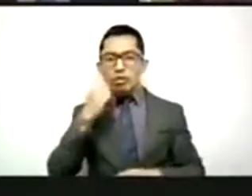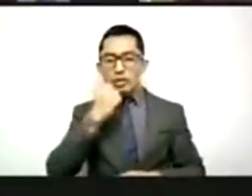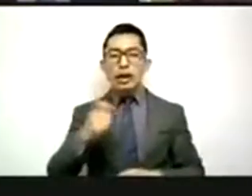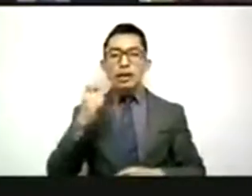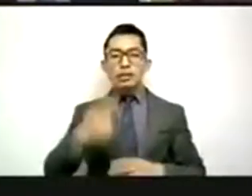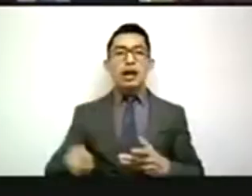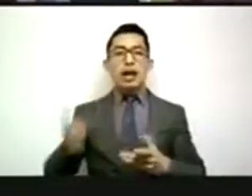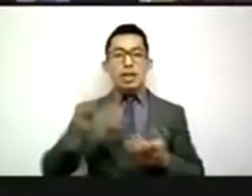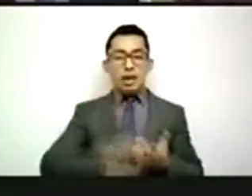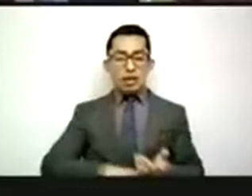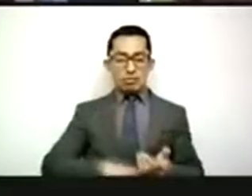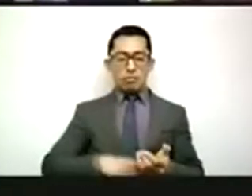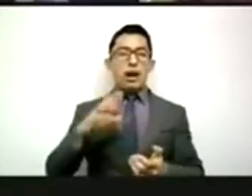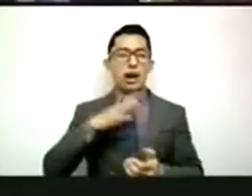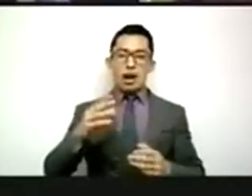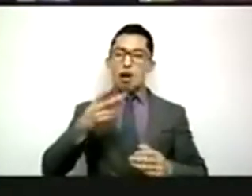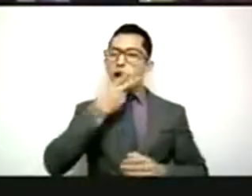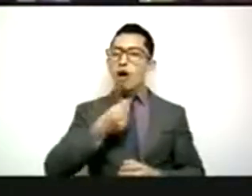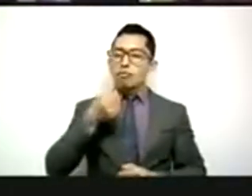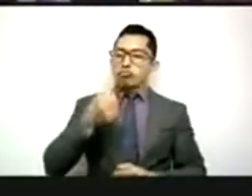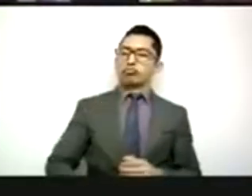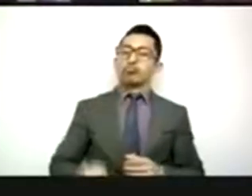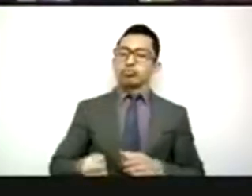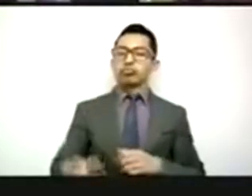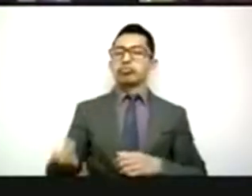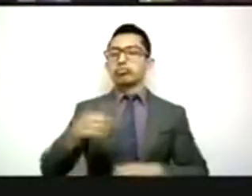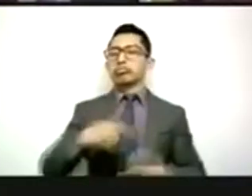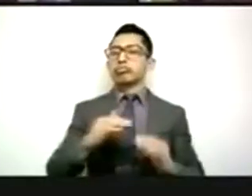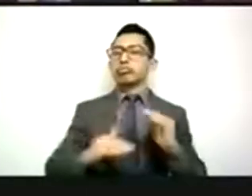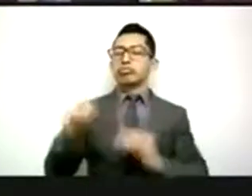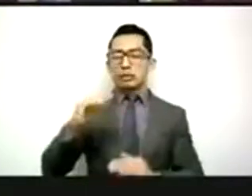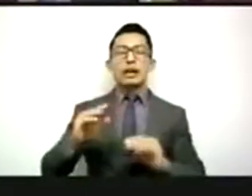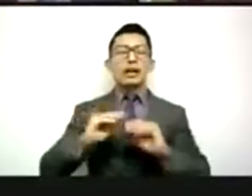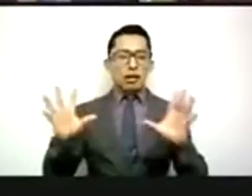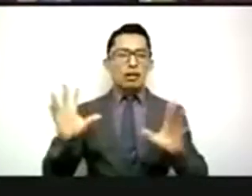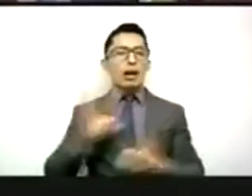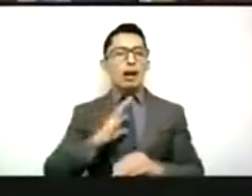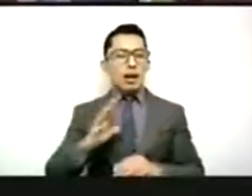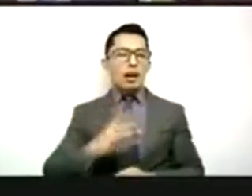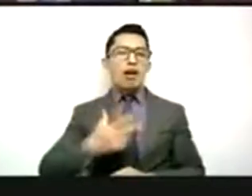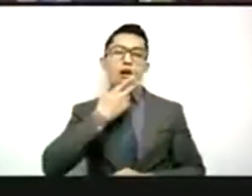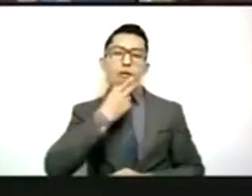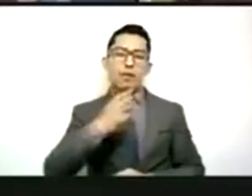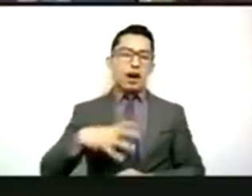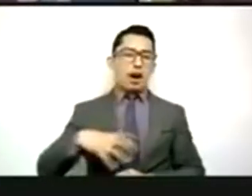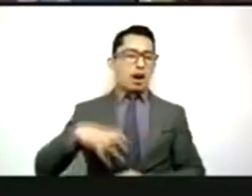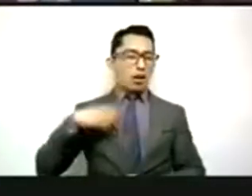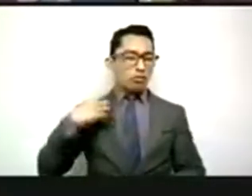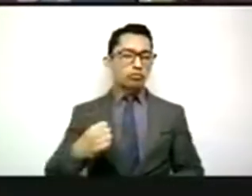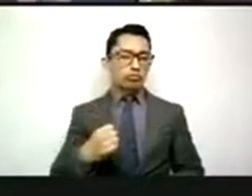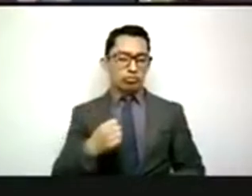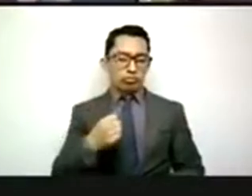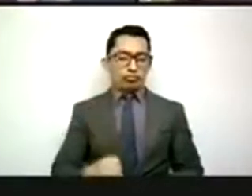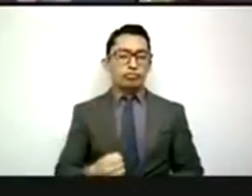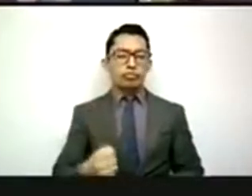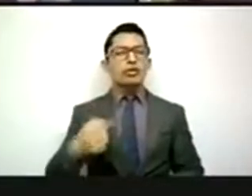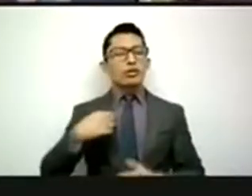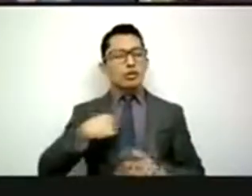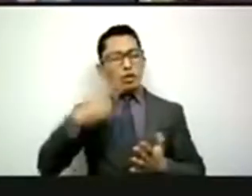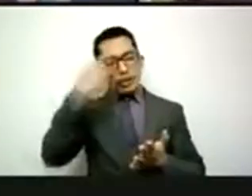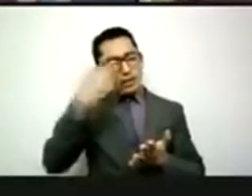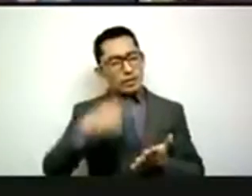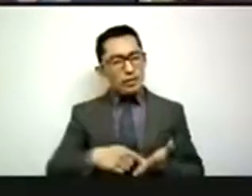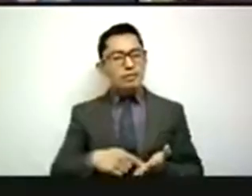fue clarísimo contra ustedes en este asunto. Yo creo que lo que se busca y lo